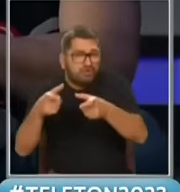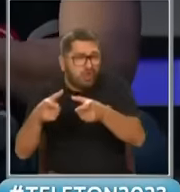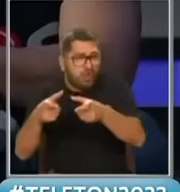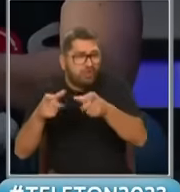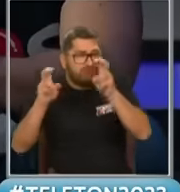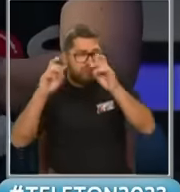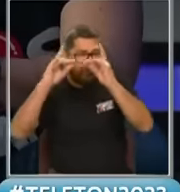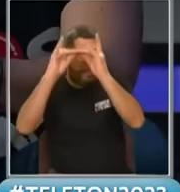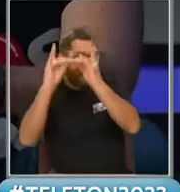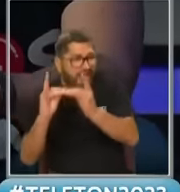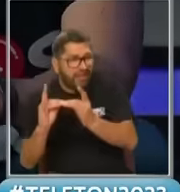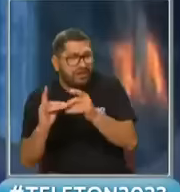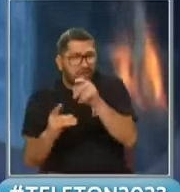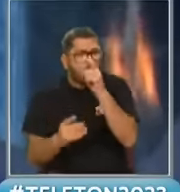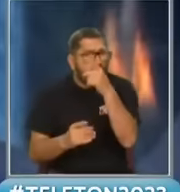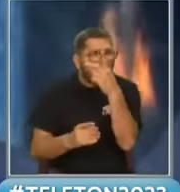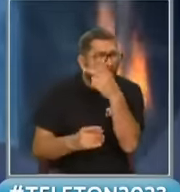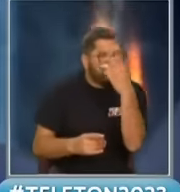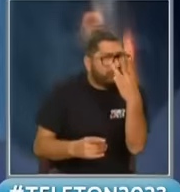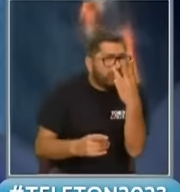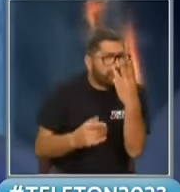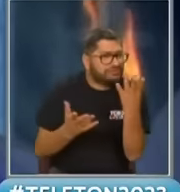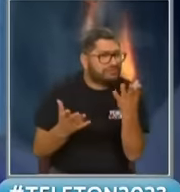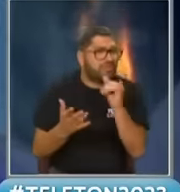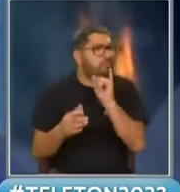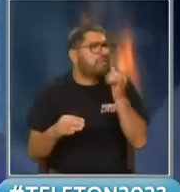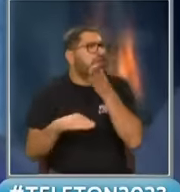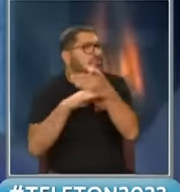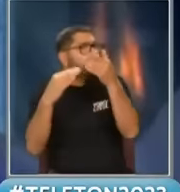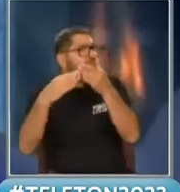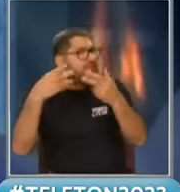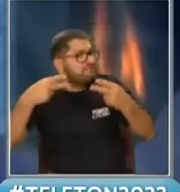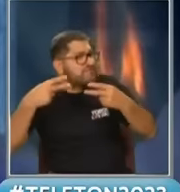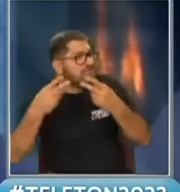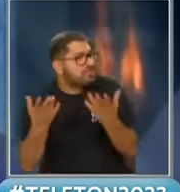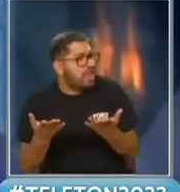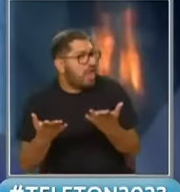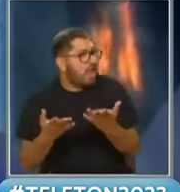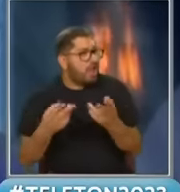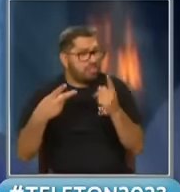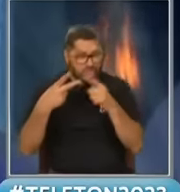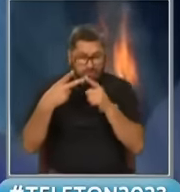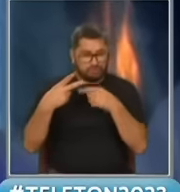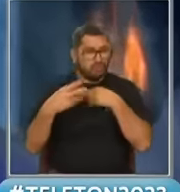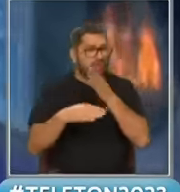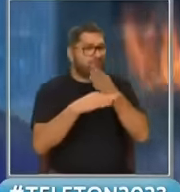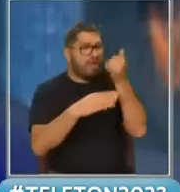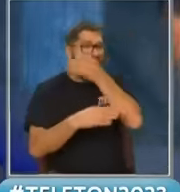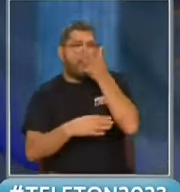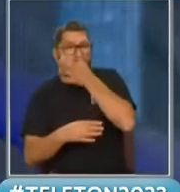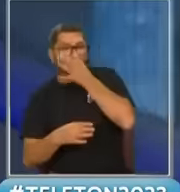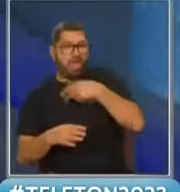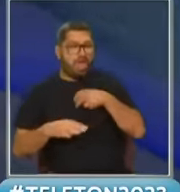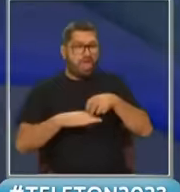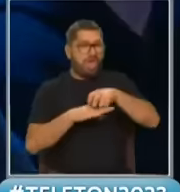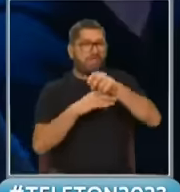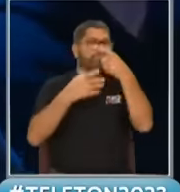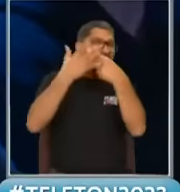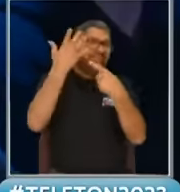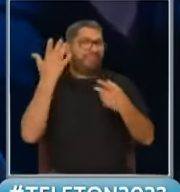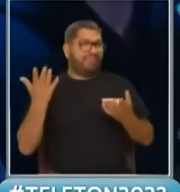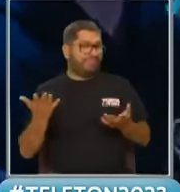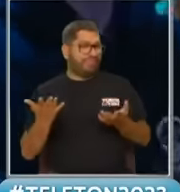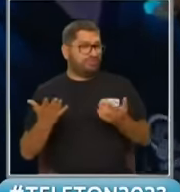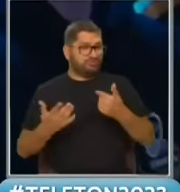3. Luego fuimos a Viña del Mar, vinieron los problemas de ego y quedaron la caja. Soy